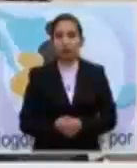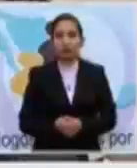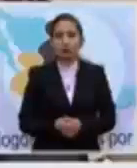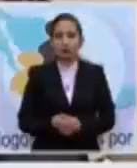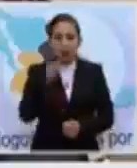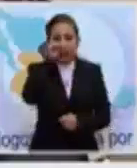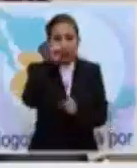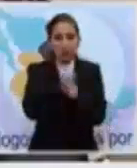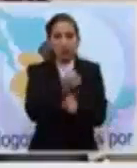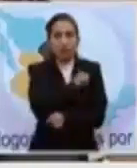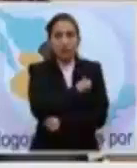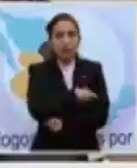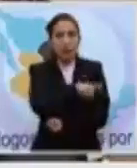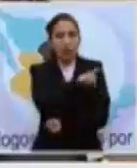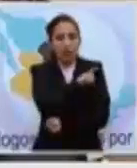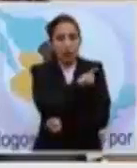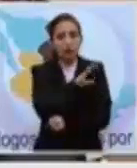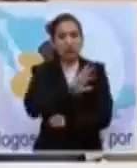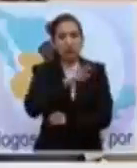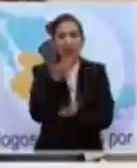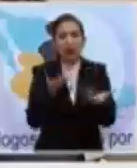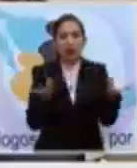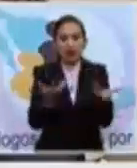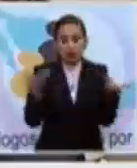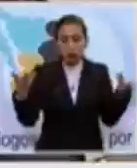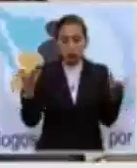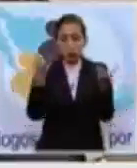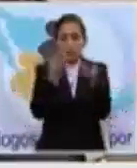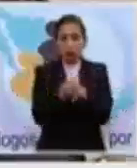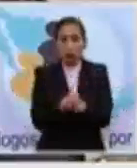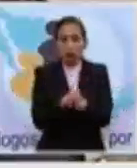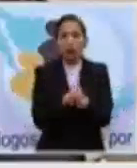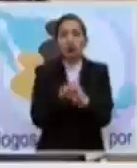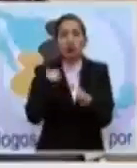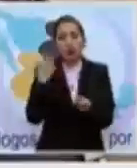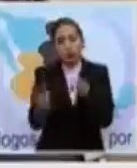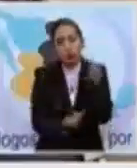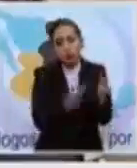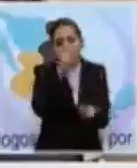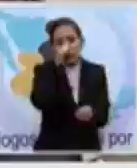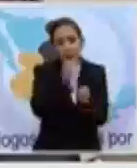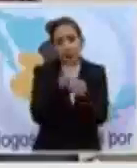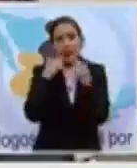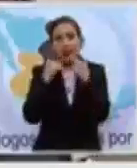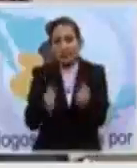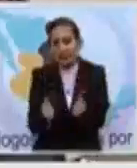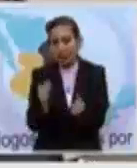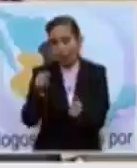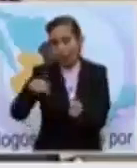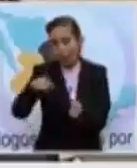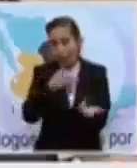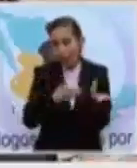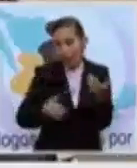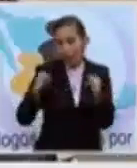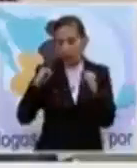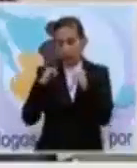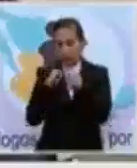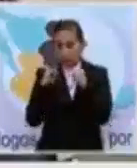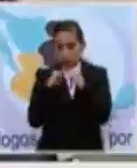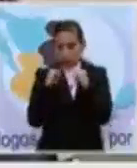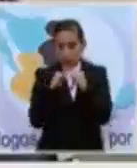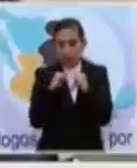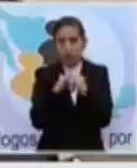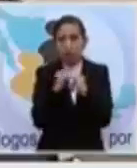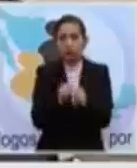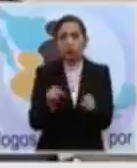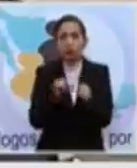La Secretaría de Salud ha estado haciendo conjuntamente, en consulta con la Secretaría de Hacienda y Crédito Público, el Instituto Mexicano del